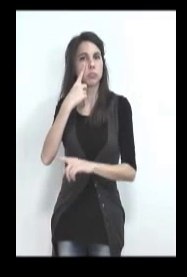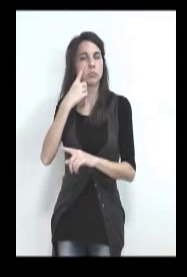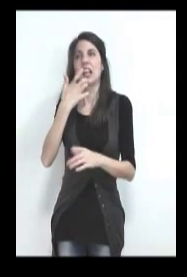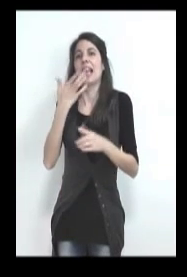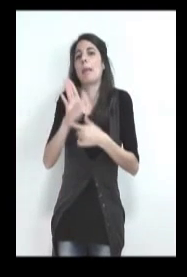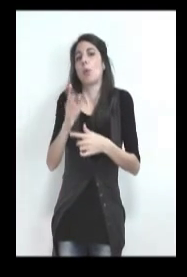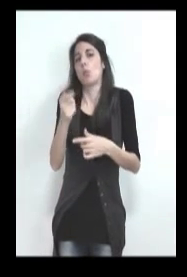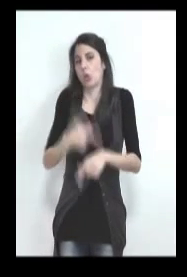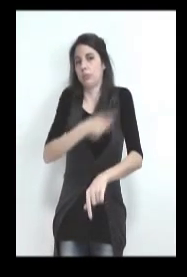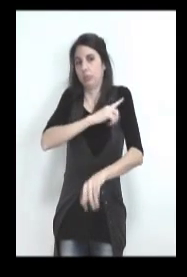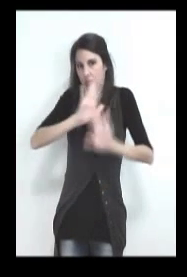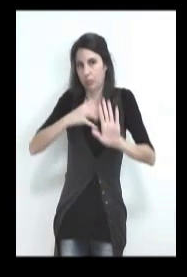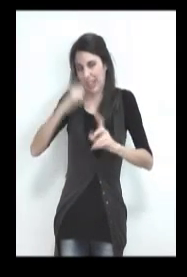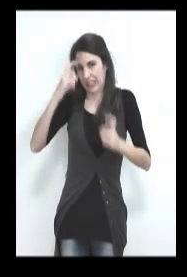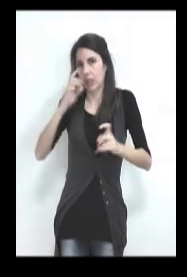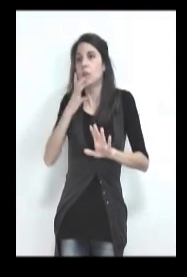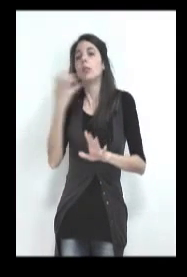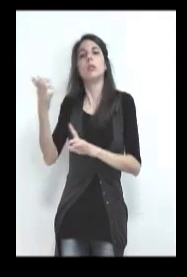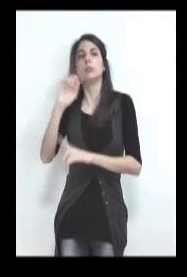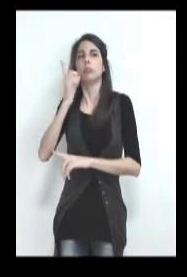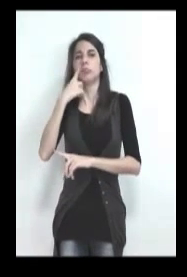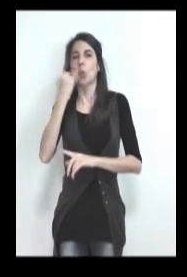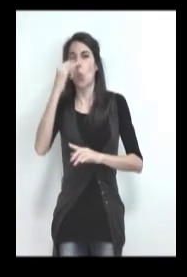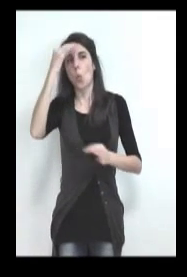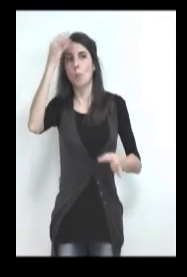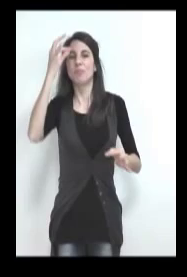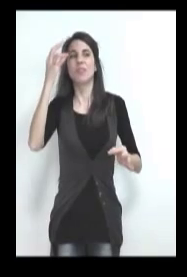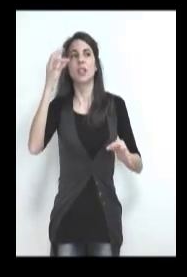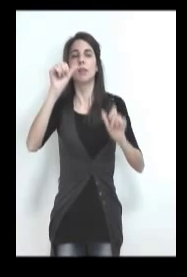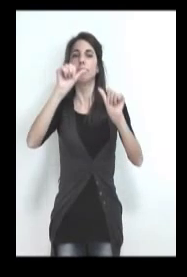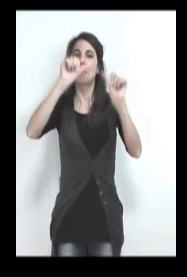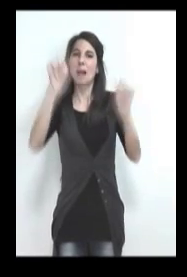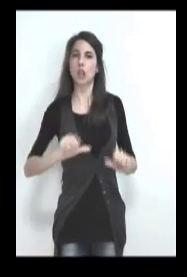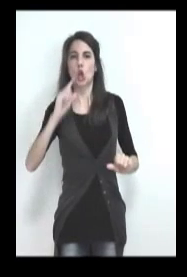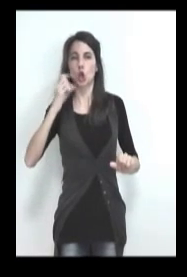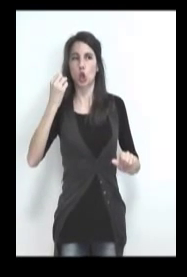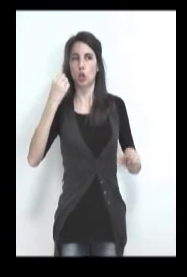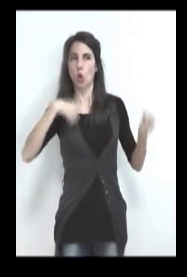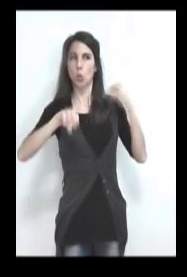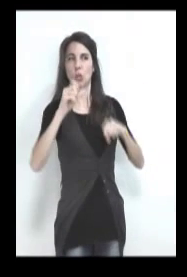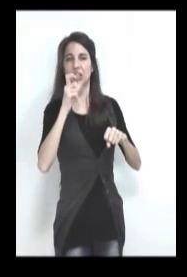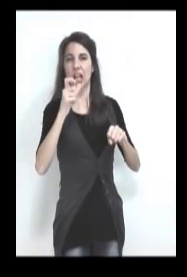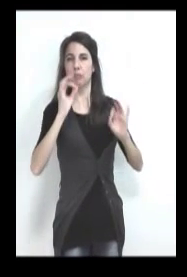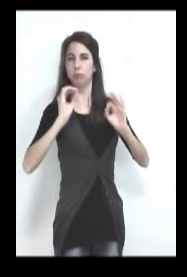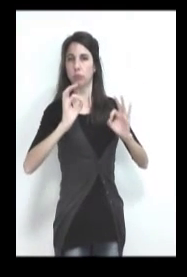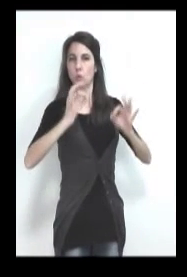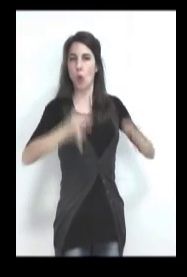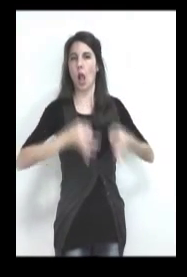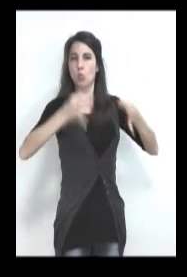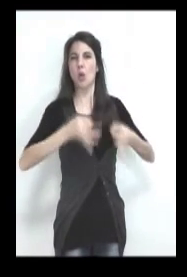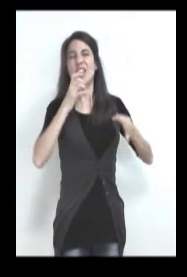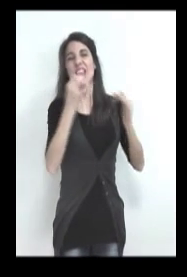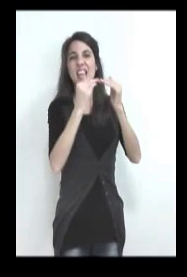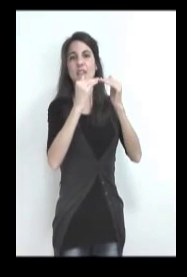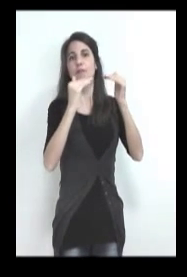un ejemplo un poco extremo, ¿no? De detectar un patrón de infidelidad en un matrimonio. Por el patrón